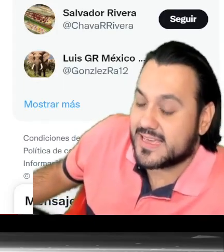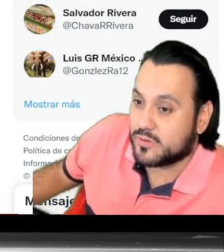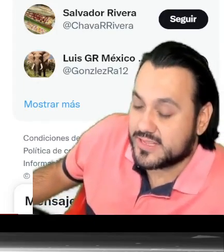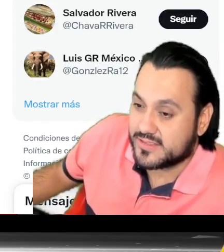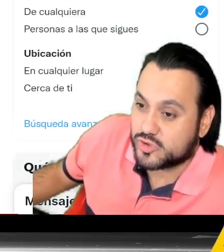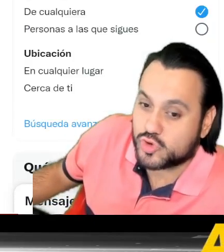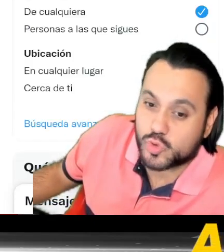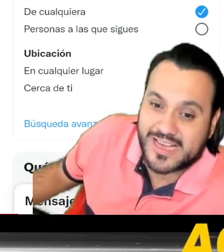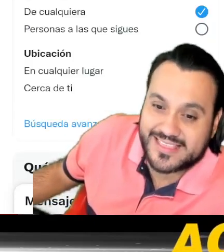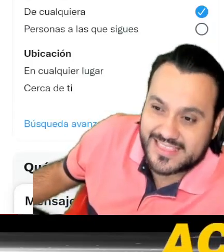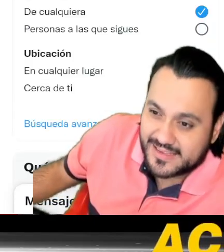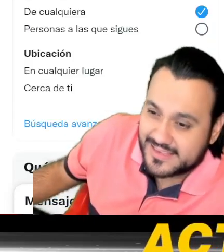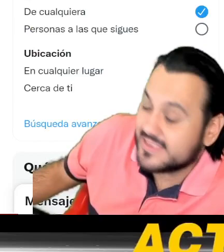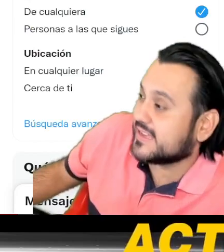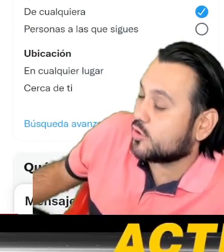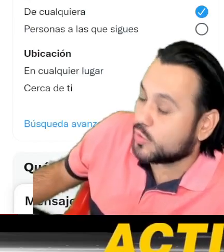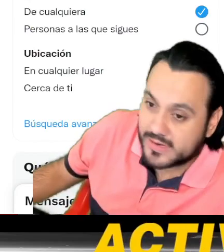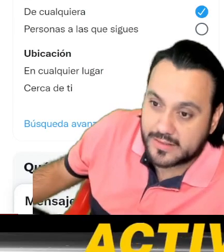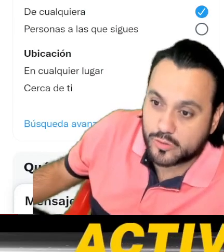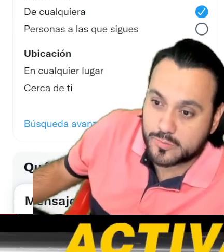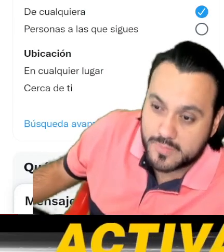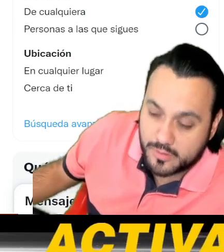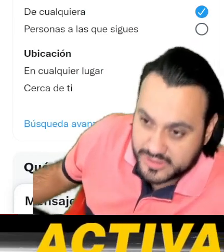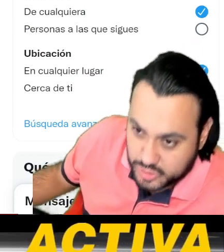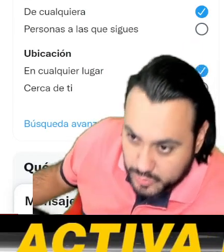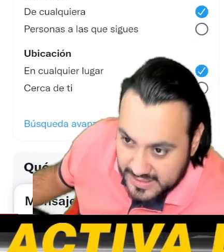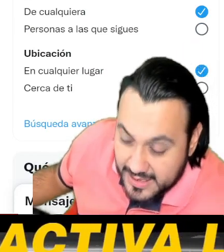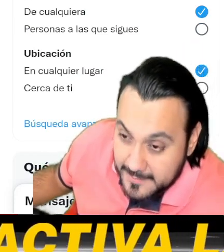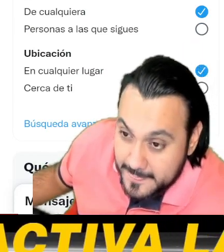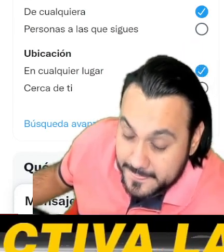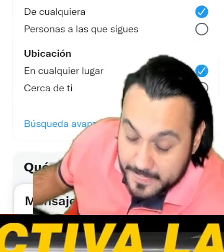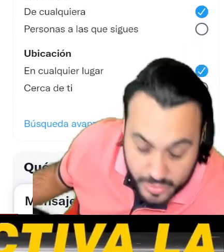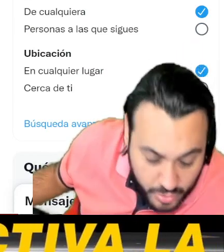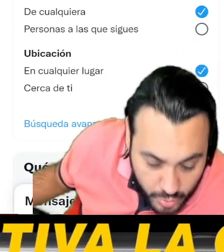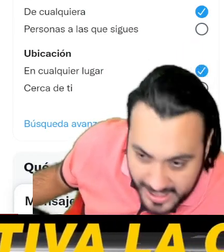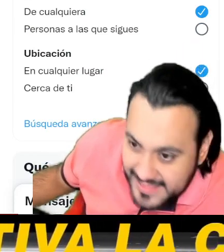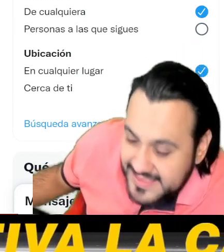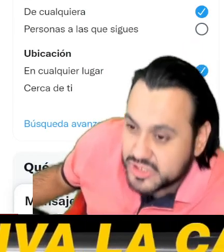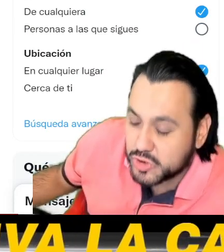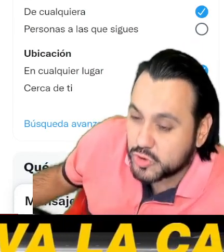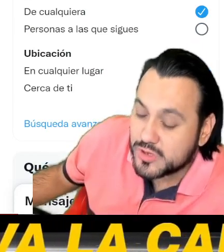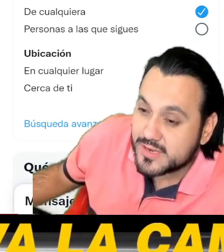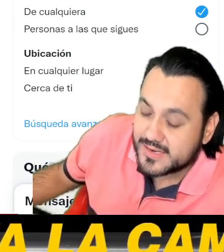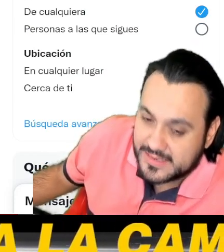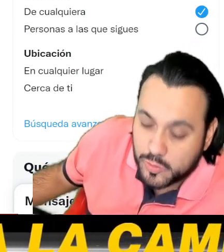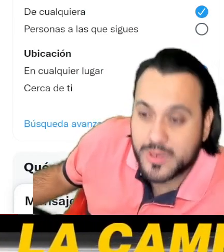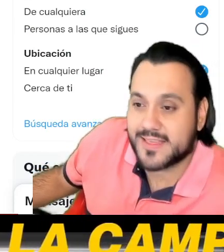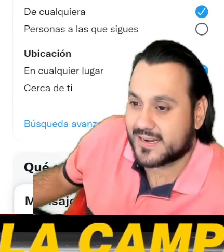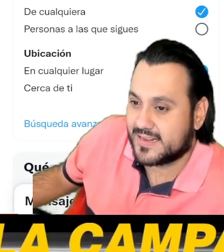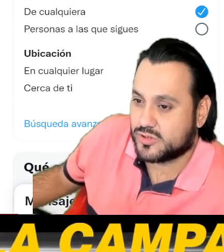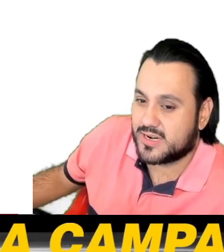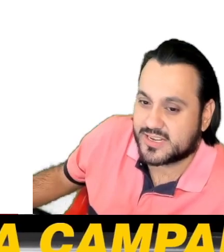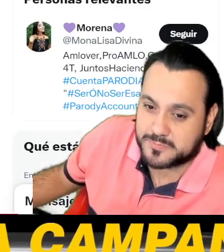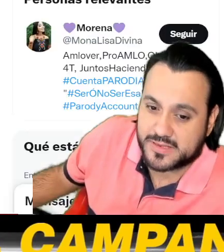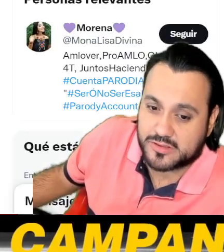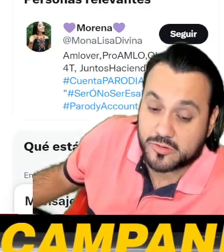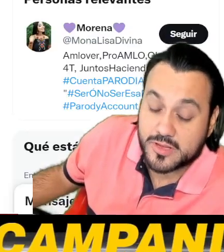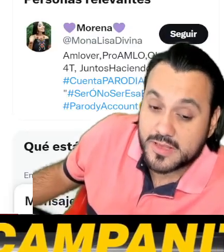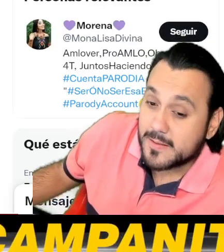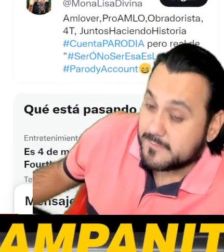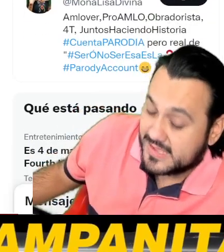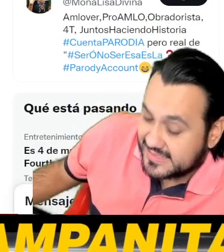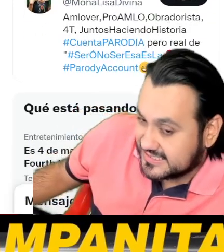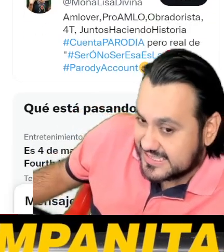valladolid yucatán y que el gobernador mauricio vila no ha dicho ninguna declaración al respecto